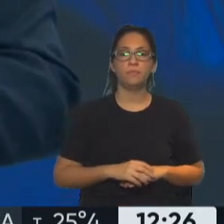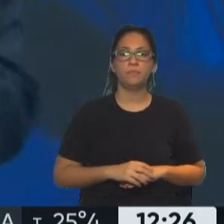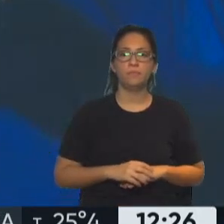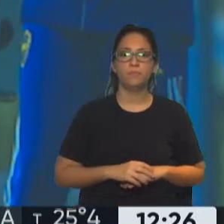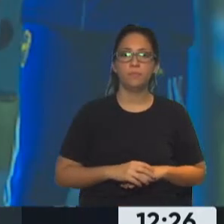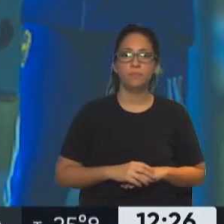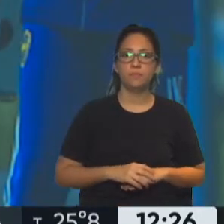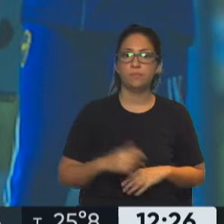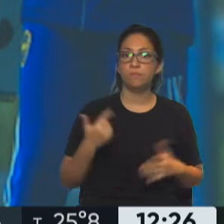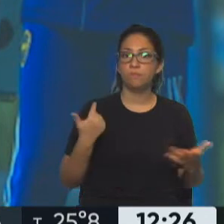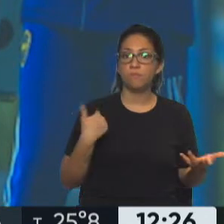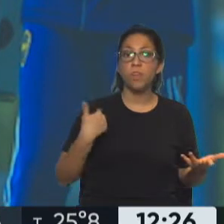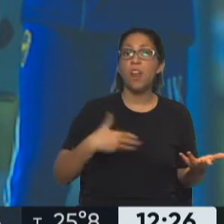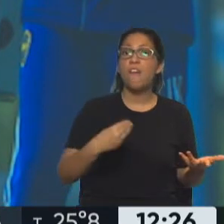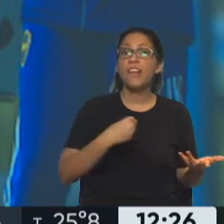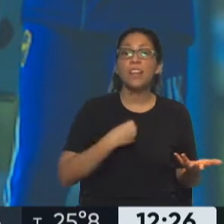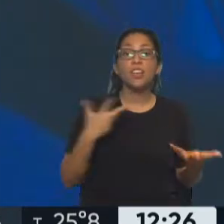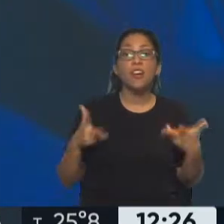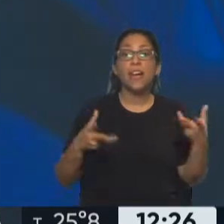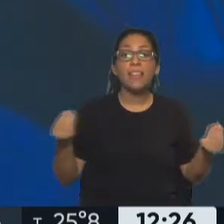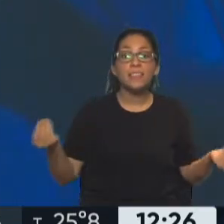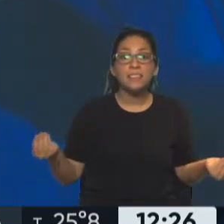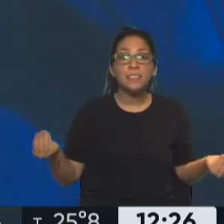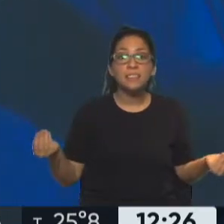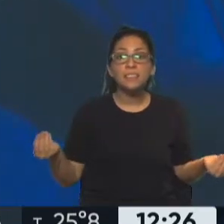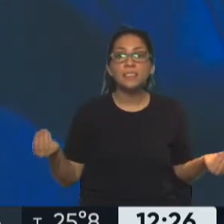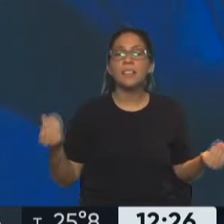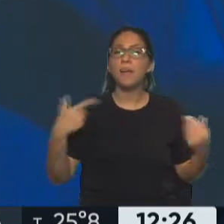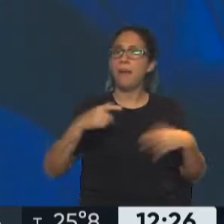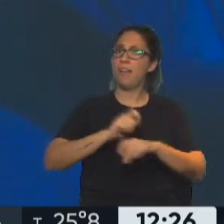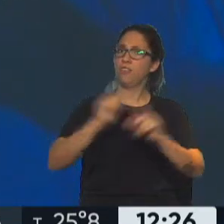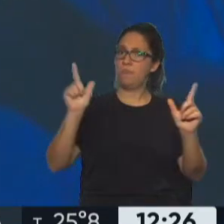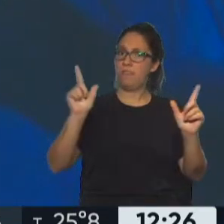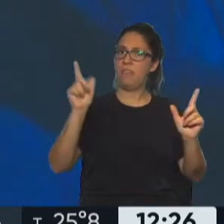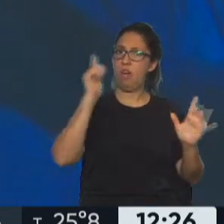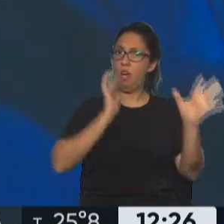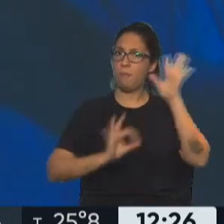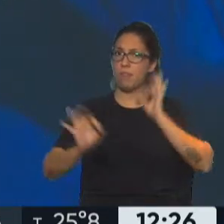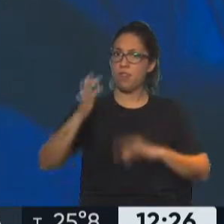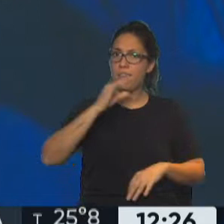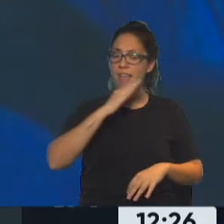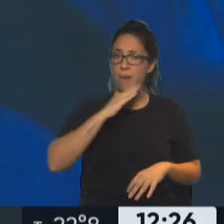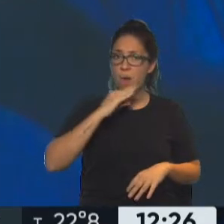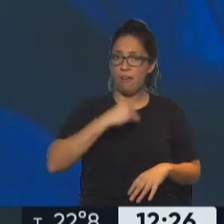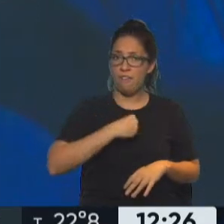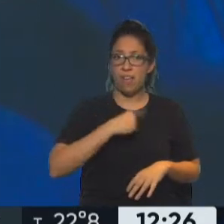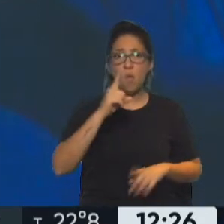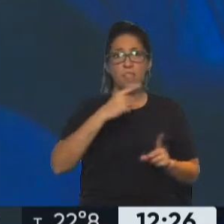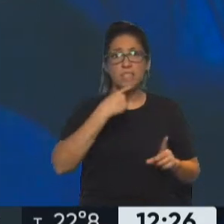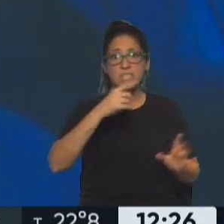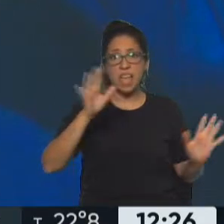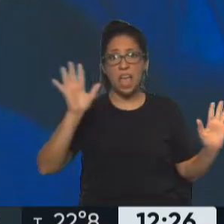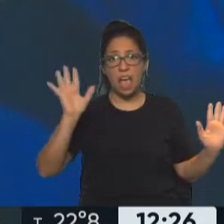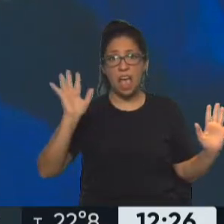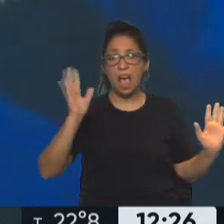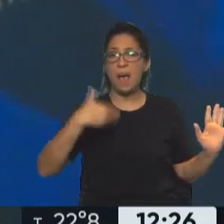Carlos, ¿y los hinchas de todo esto? ¿Qué dicen? Bueno, los hinchas. Te va a sorprender la opinión, porque uno decía... Claro,